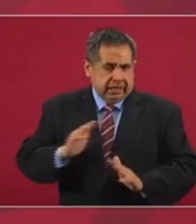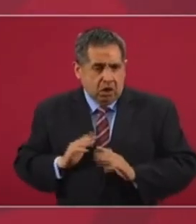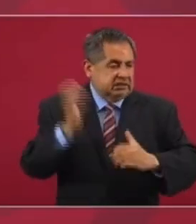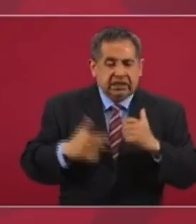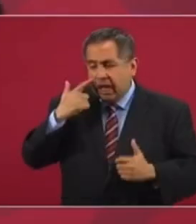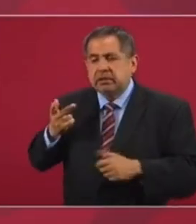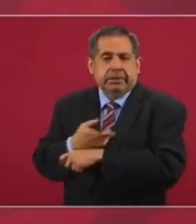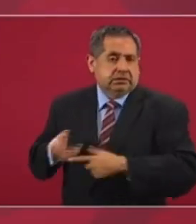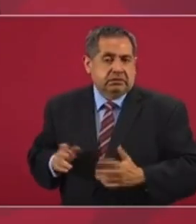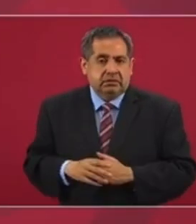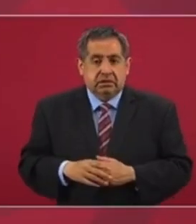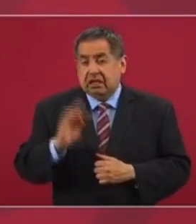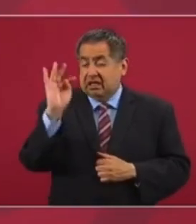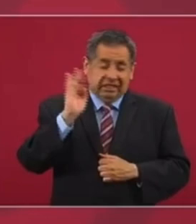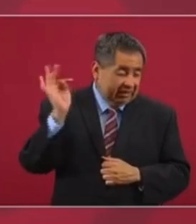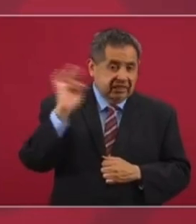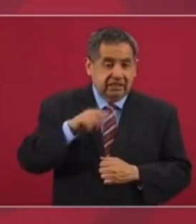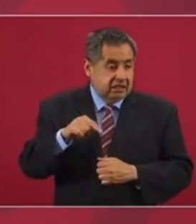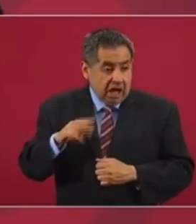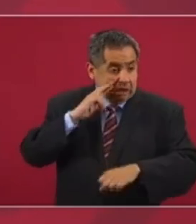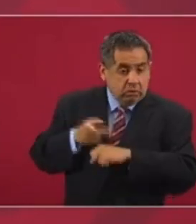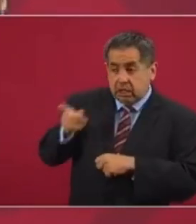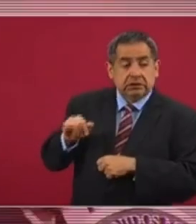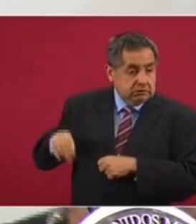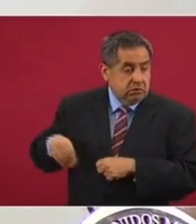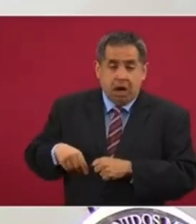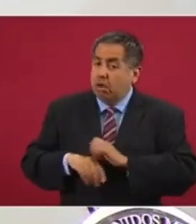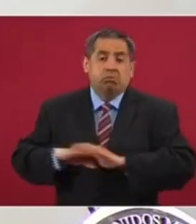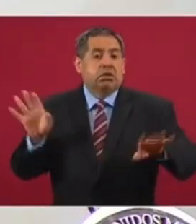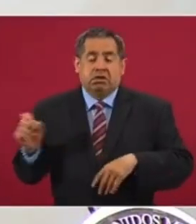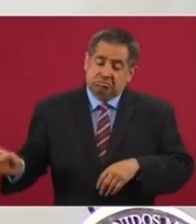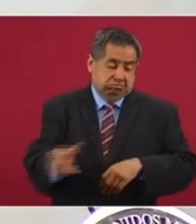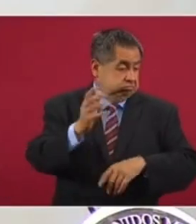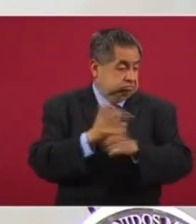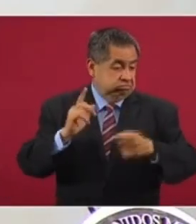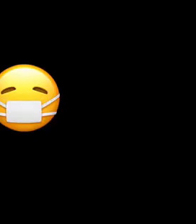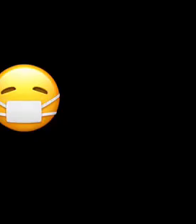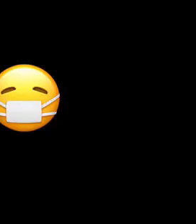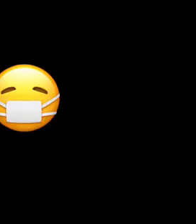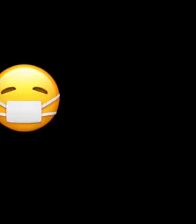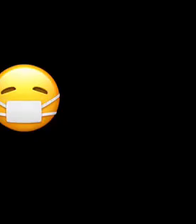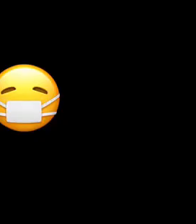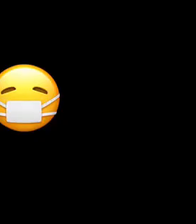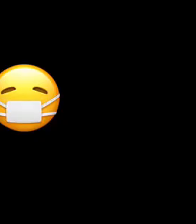de militares, y en caso de ser responsables, pues se procederá en contra de ellos.